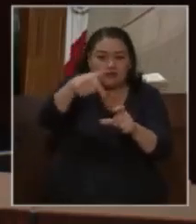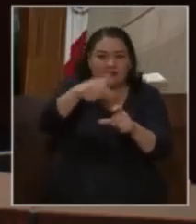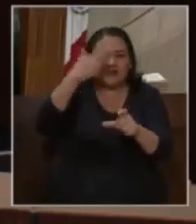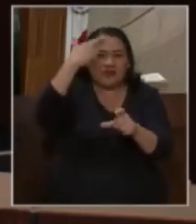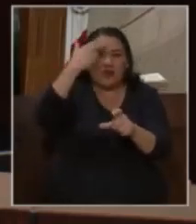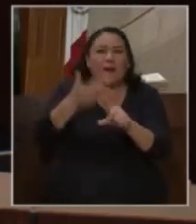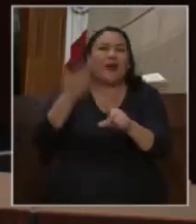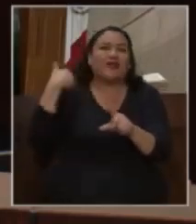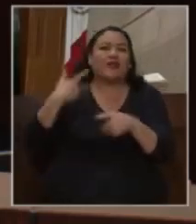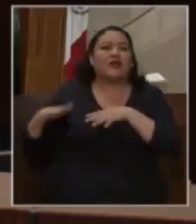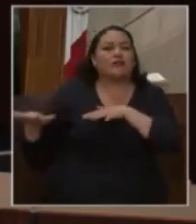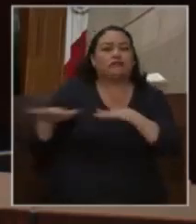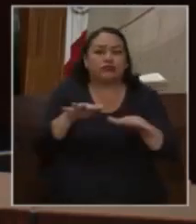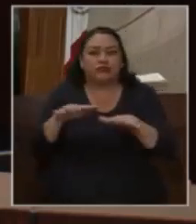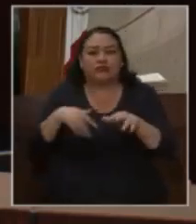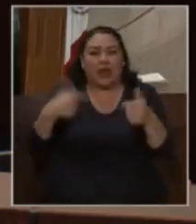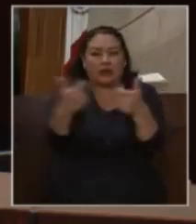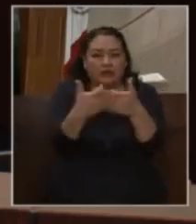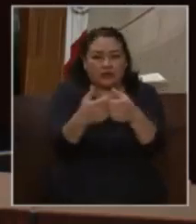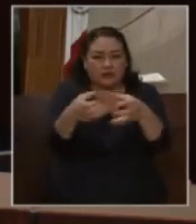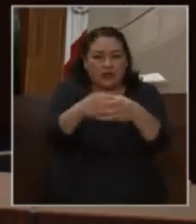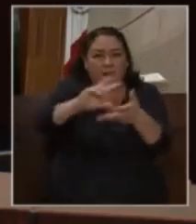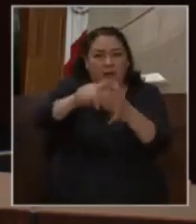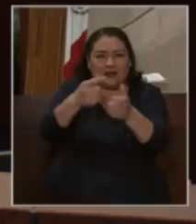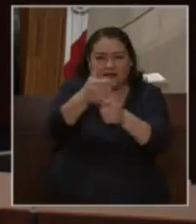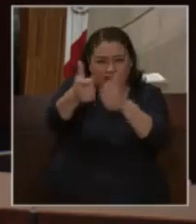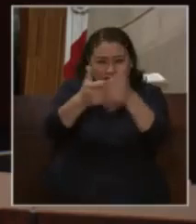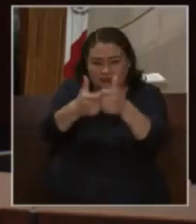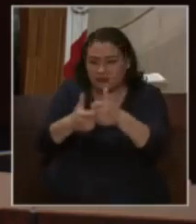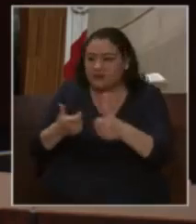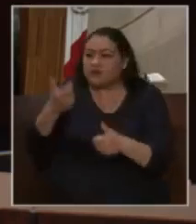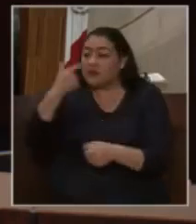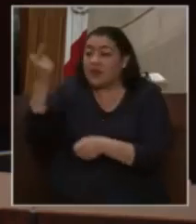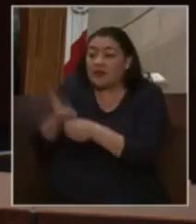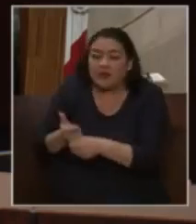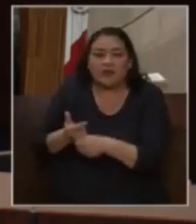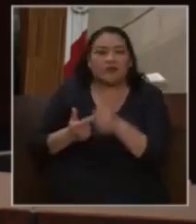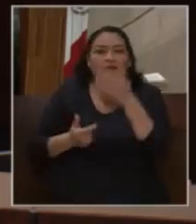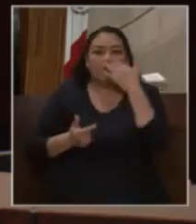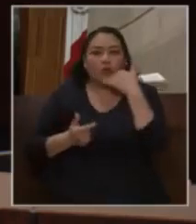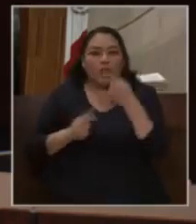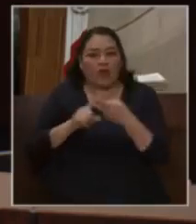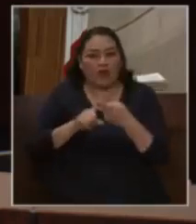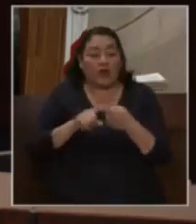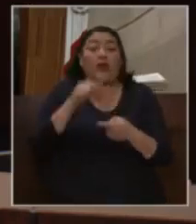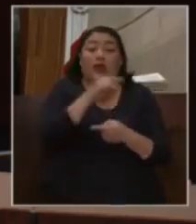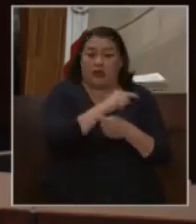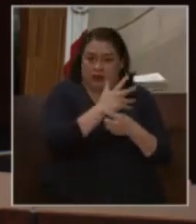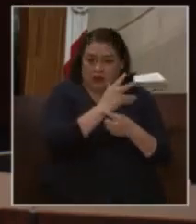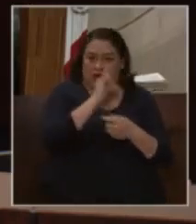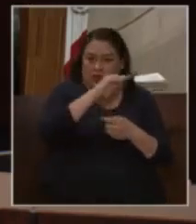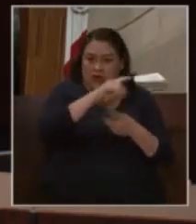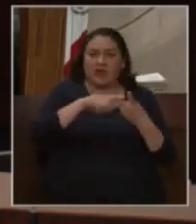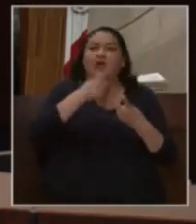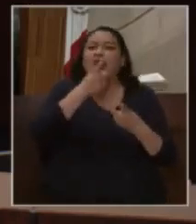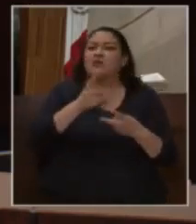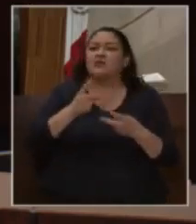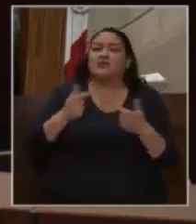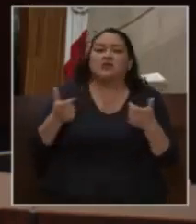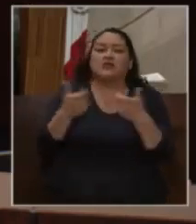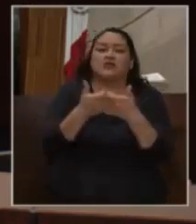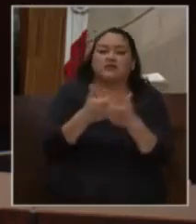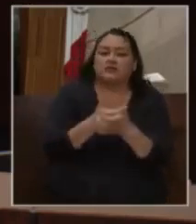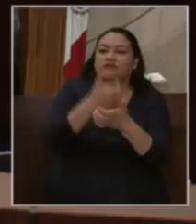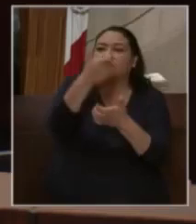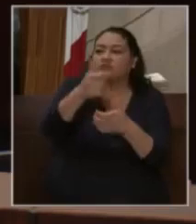fideicomiso. Por otra parte, también dice que no se acreditó el destino proselitista de los recursos, en tanto que en el contrato de fideicomiso no